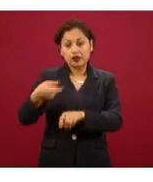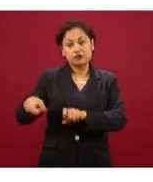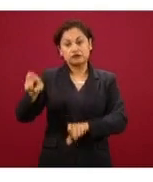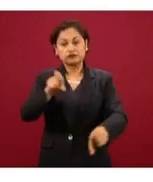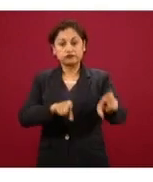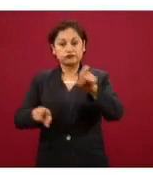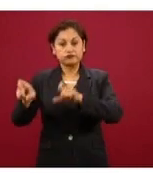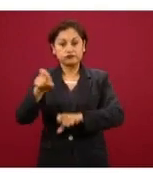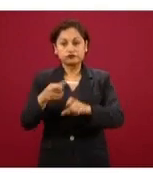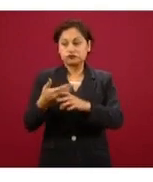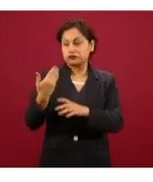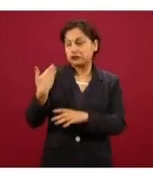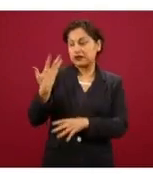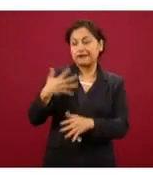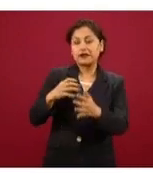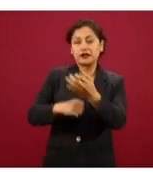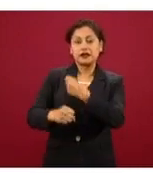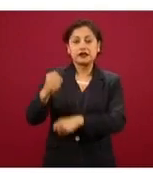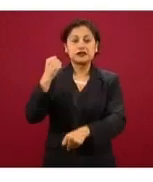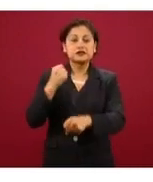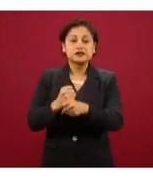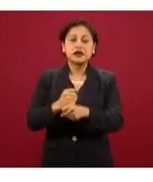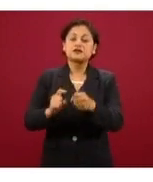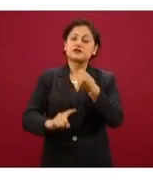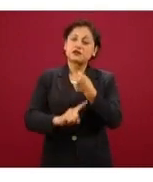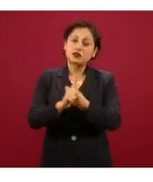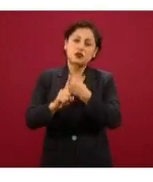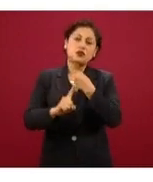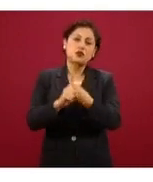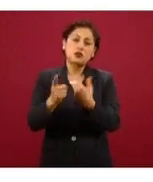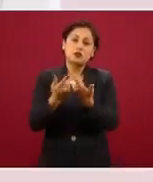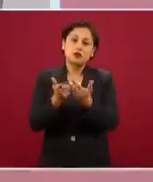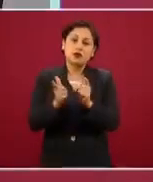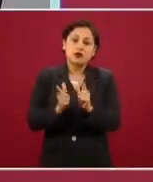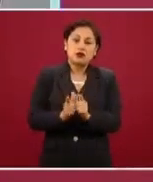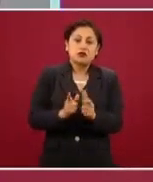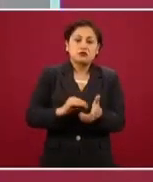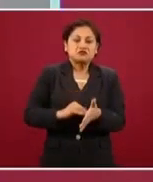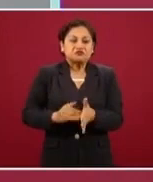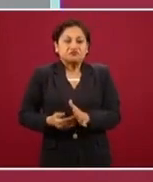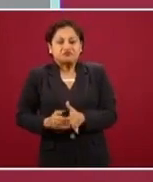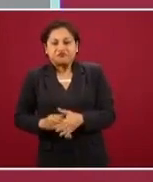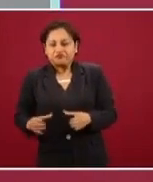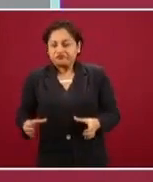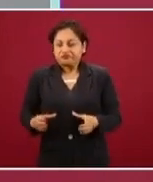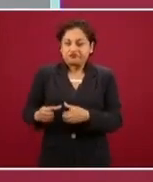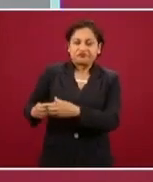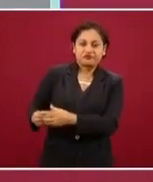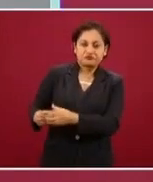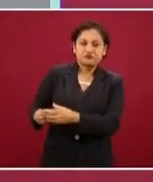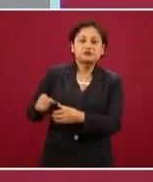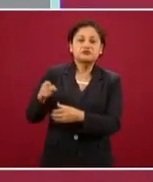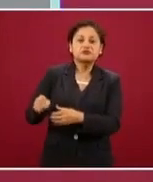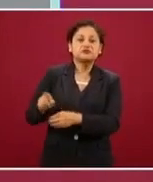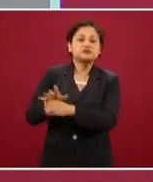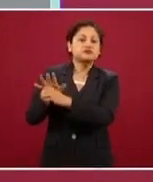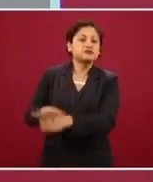caer en un monopolio, como los que hemos relatado ya en varias ocasiones, y se privatizó